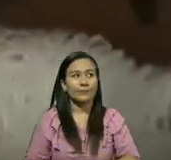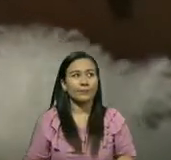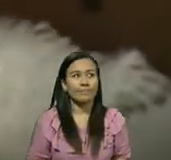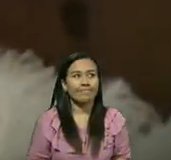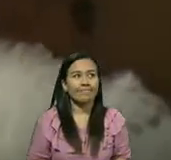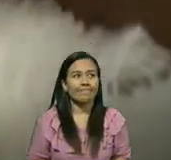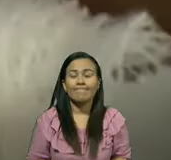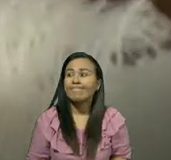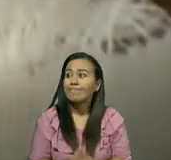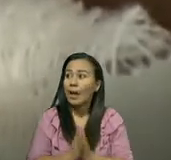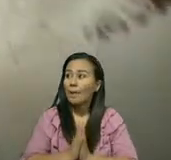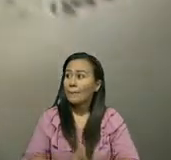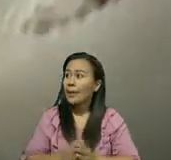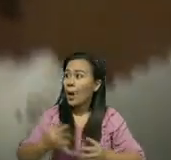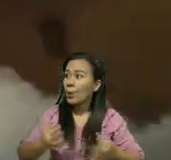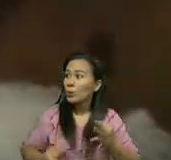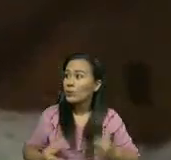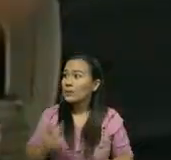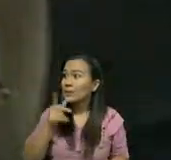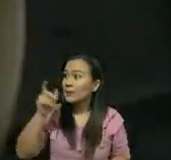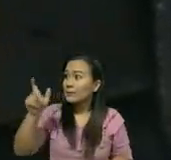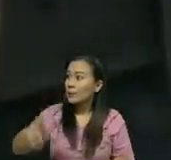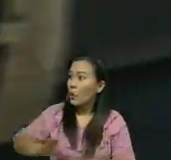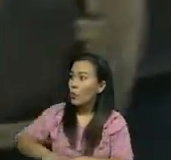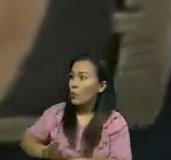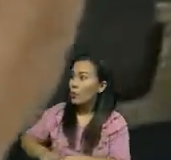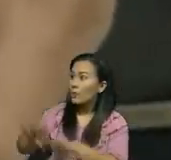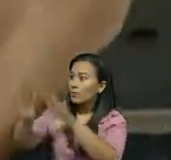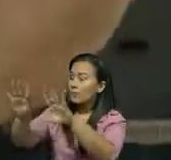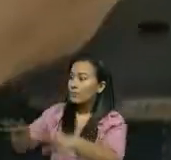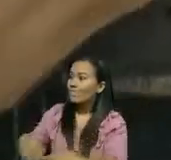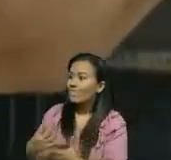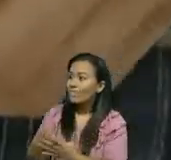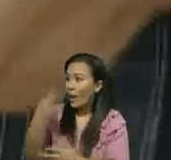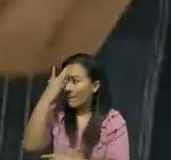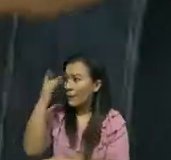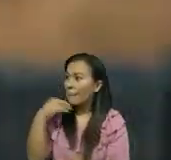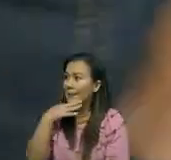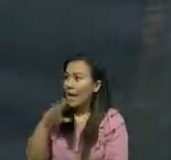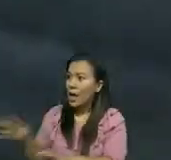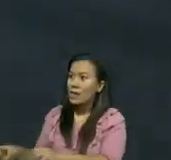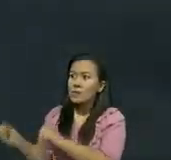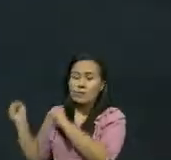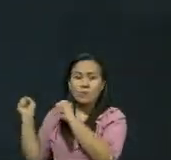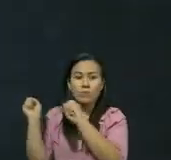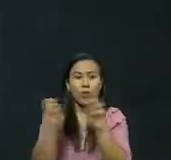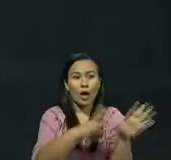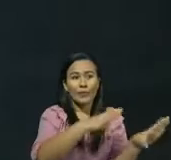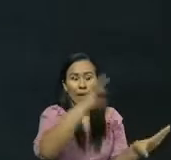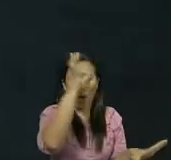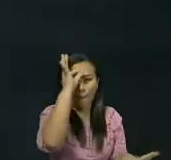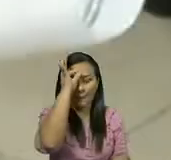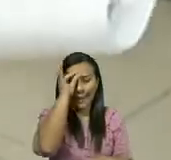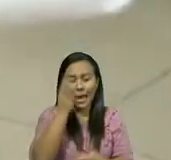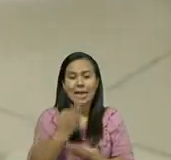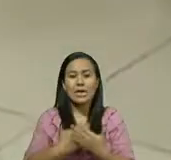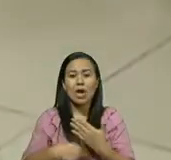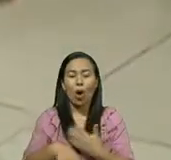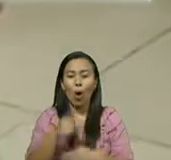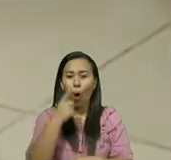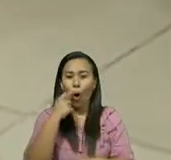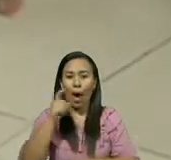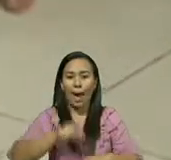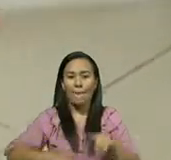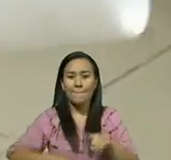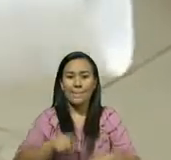que se encargue de detener a la persona que de forma violenta lo tiró al piso y lo mandó directo al hospital. El hijo de su amigo también resultó herido en